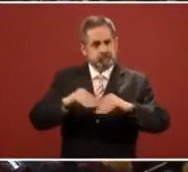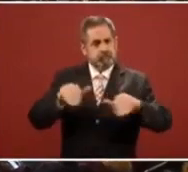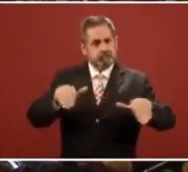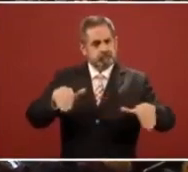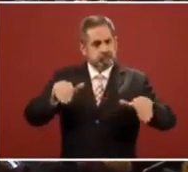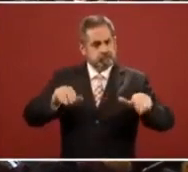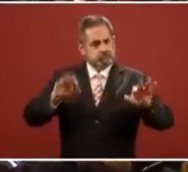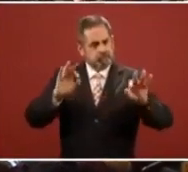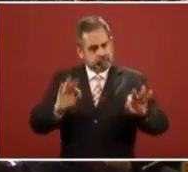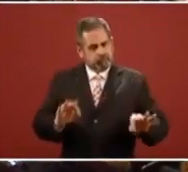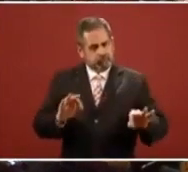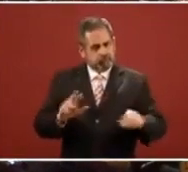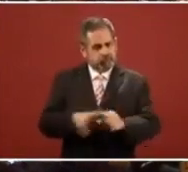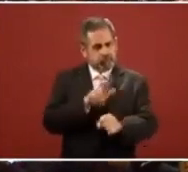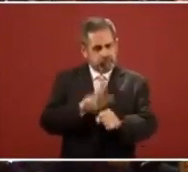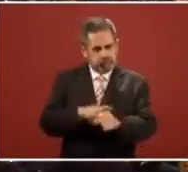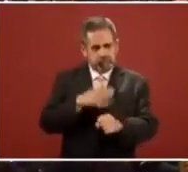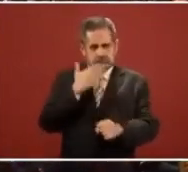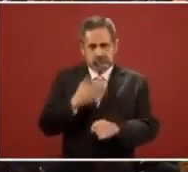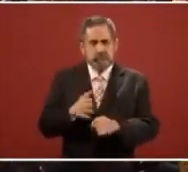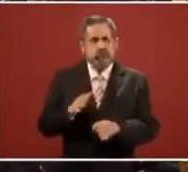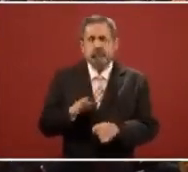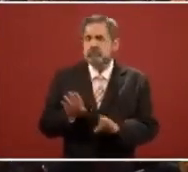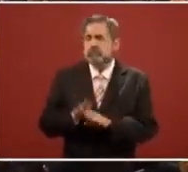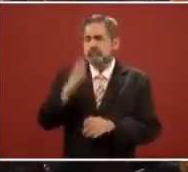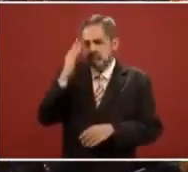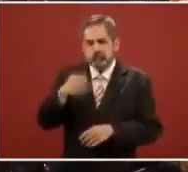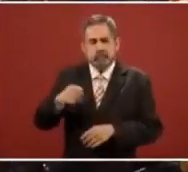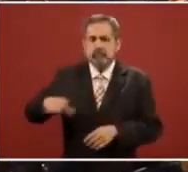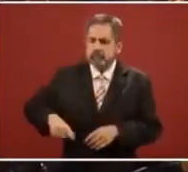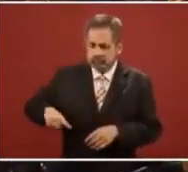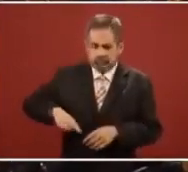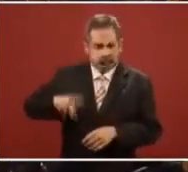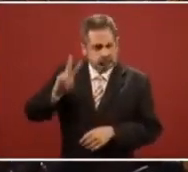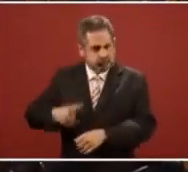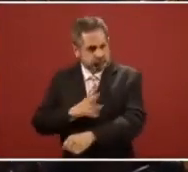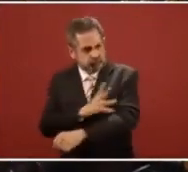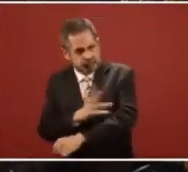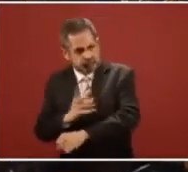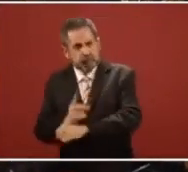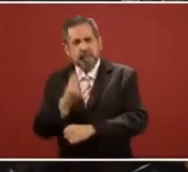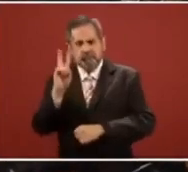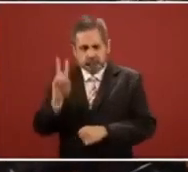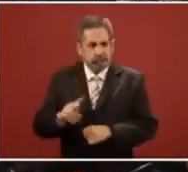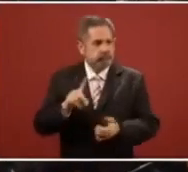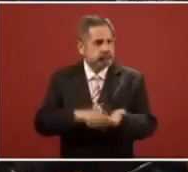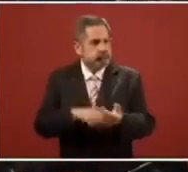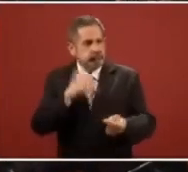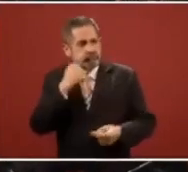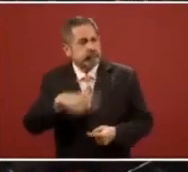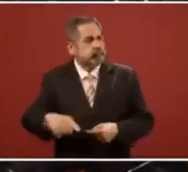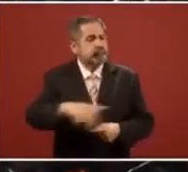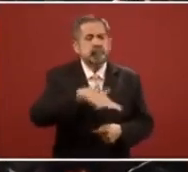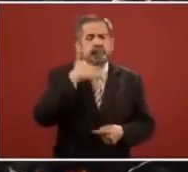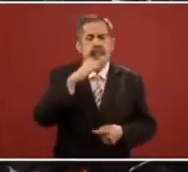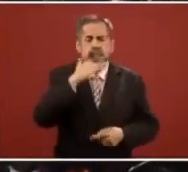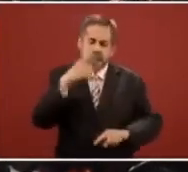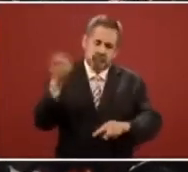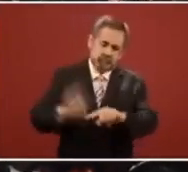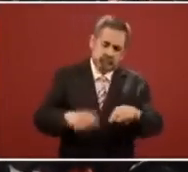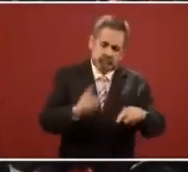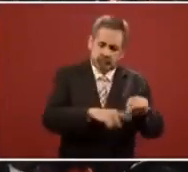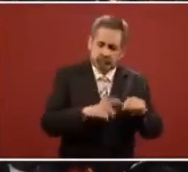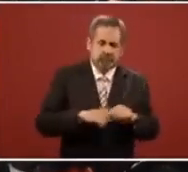¿Cómo sopesar el interés genuino que tiene un gobierno como el suyo de acabar con la corrupción y sanear